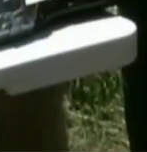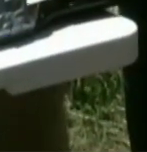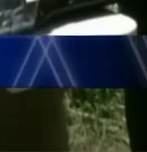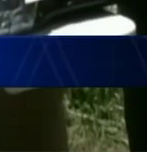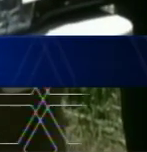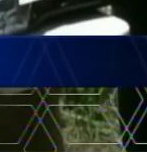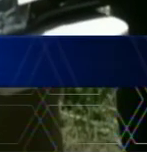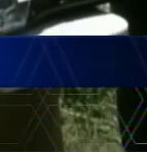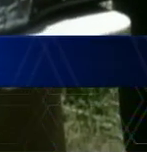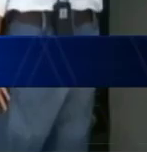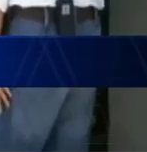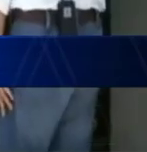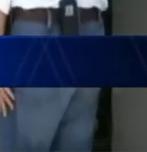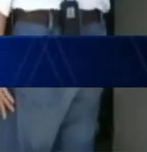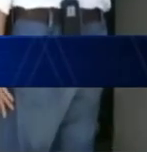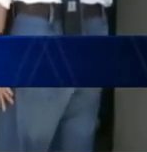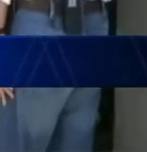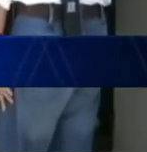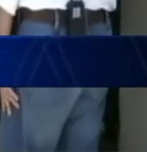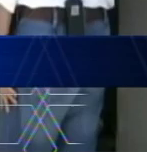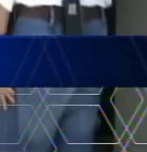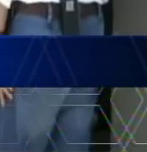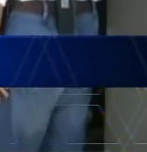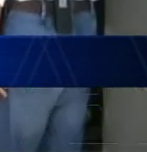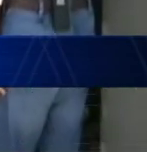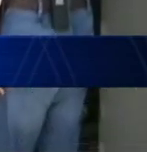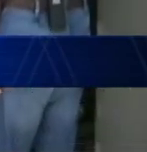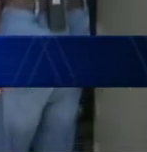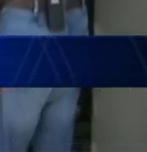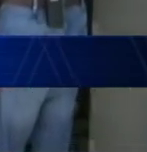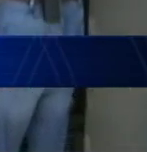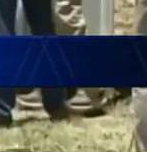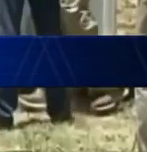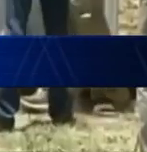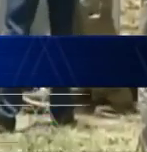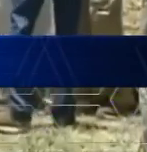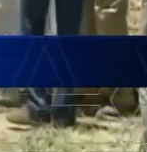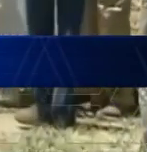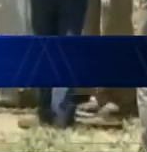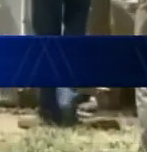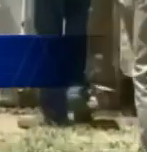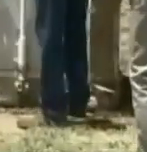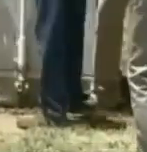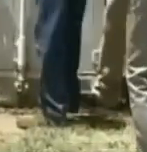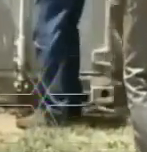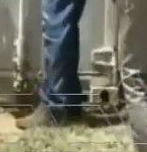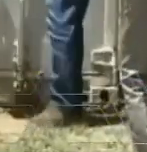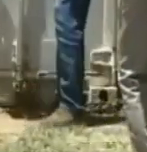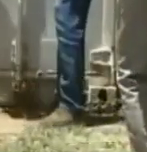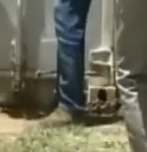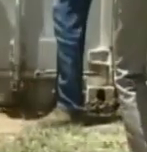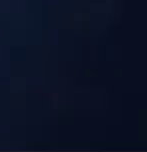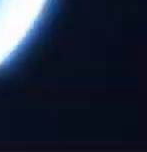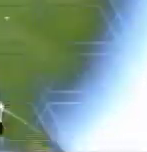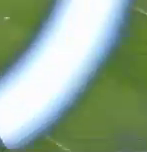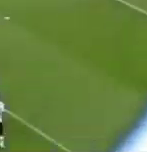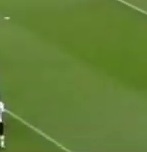Último cargamento. Presidente Juan Manuel Santos y las FARC anunciaron fin del desarme de la guerrilla.